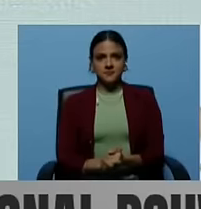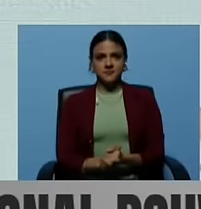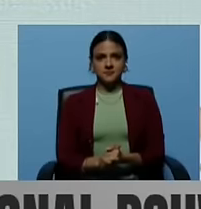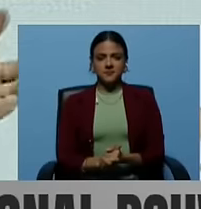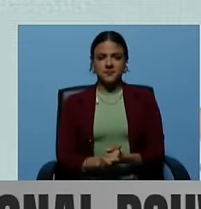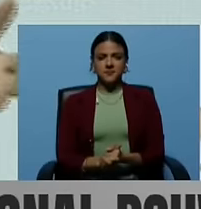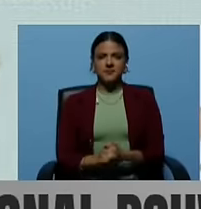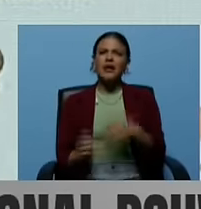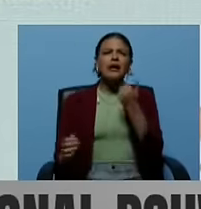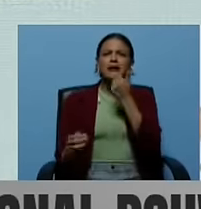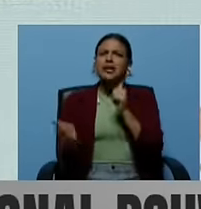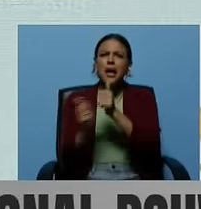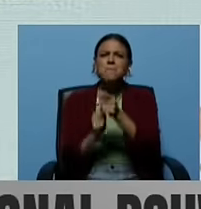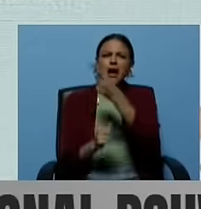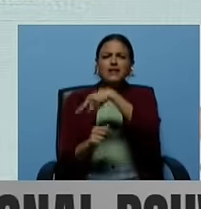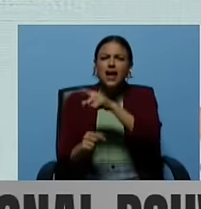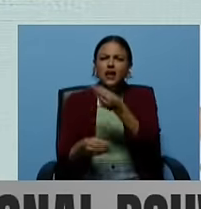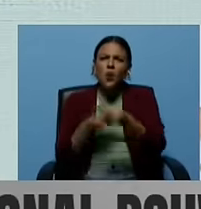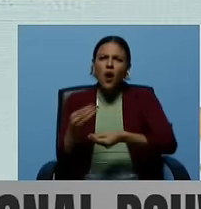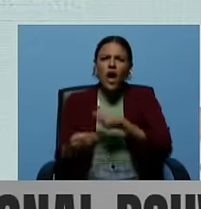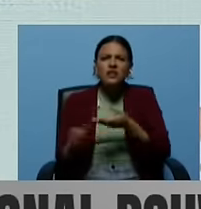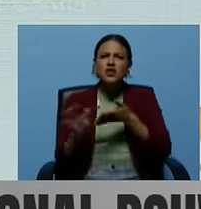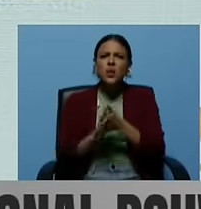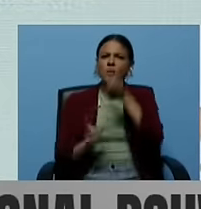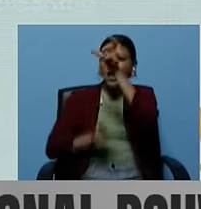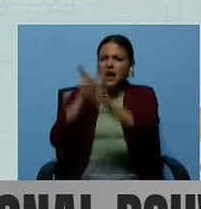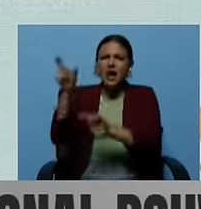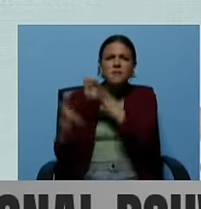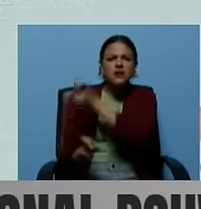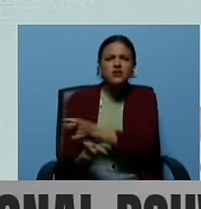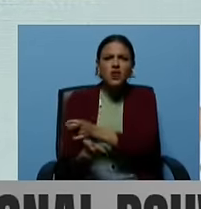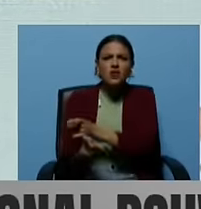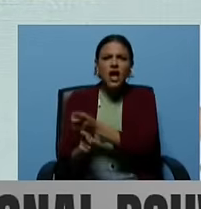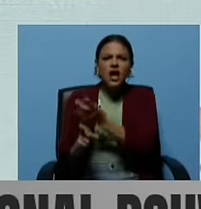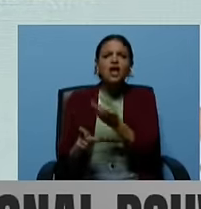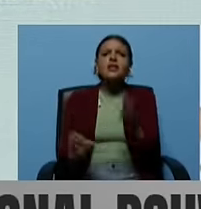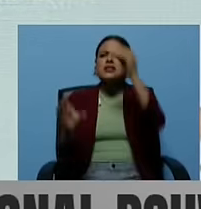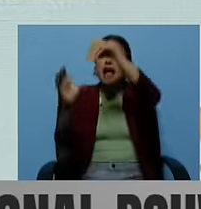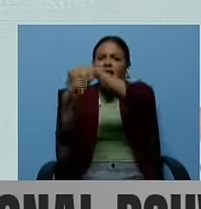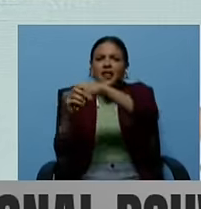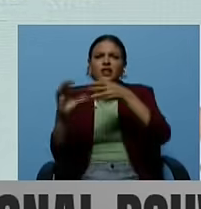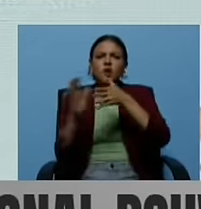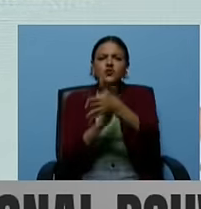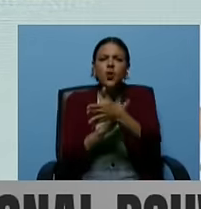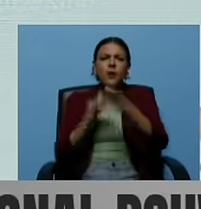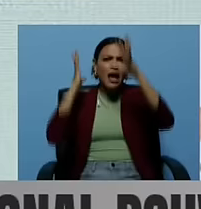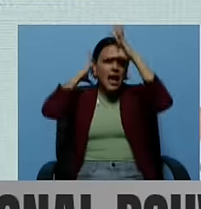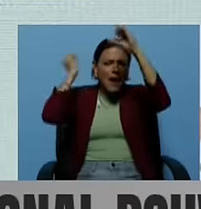¿Qué pasaba aquí? ¿Qué sentido tenía que esa persona se metiera en una embajada el 29?